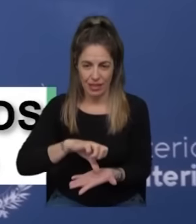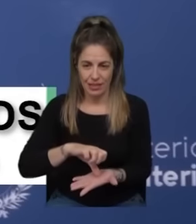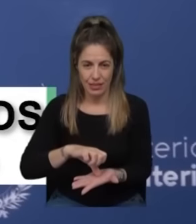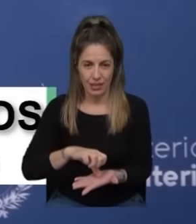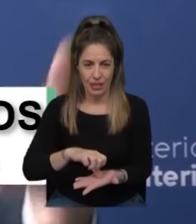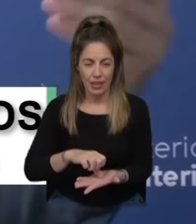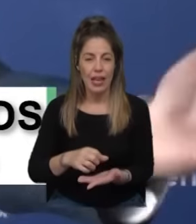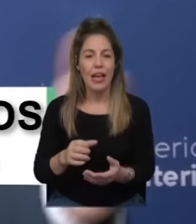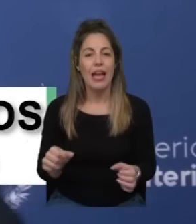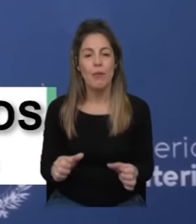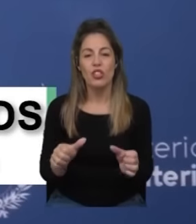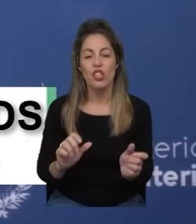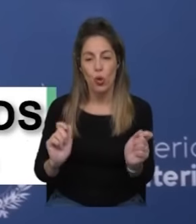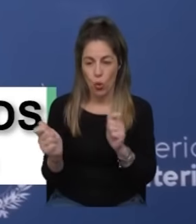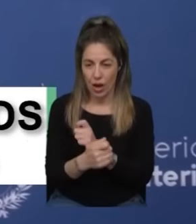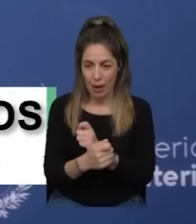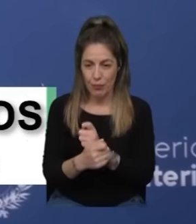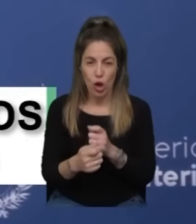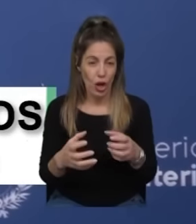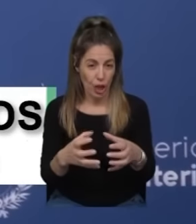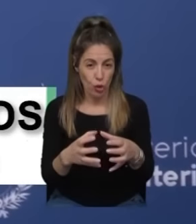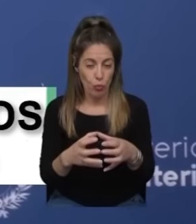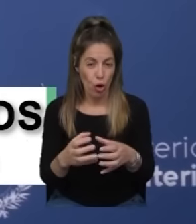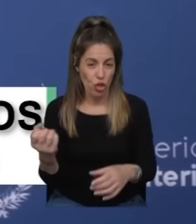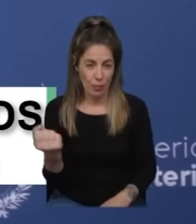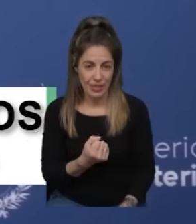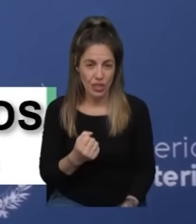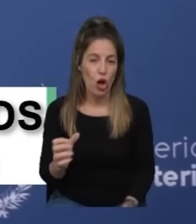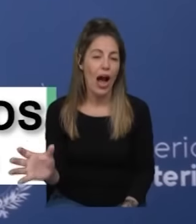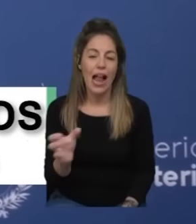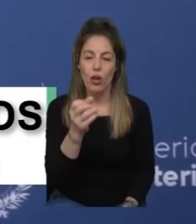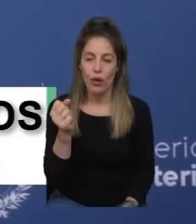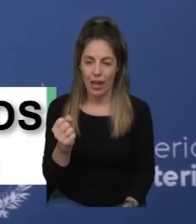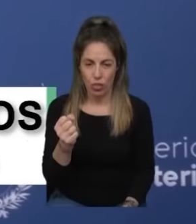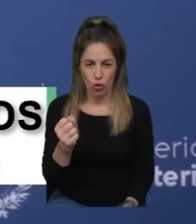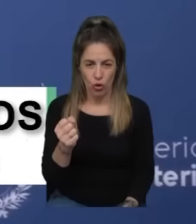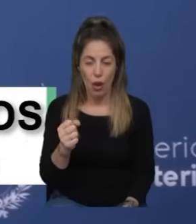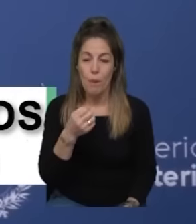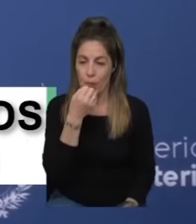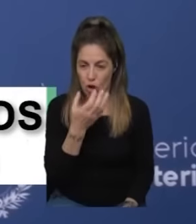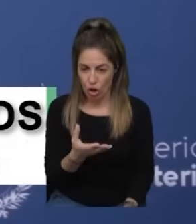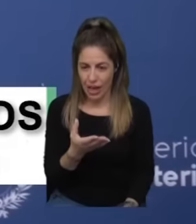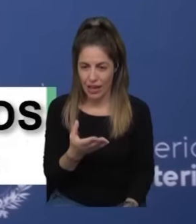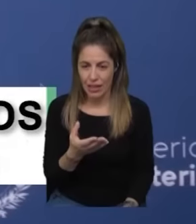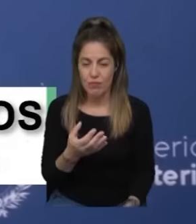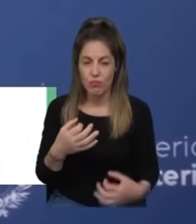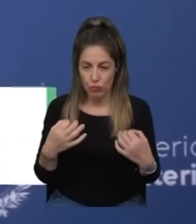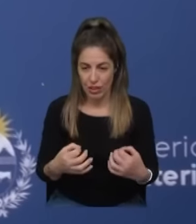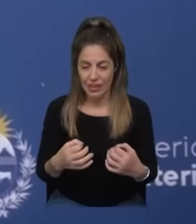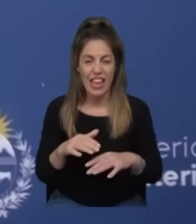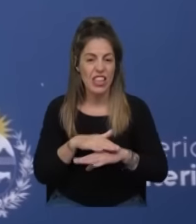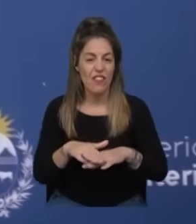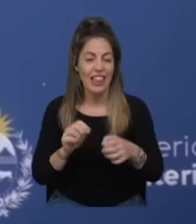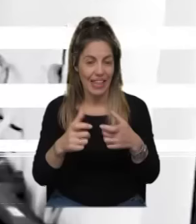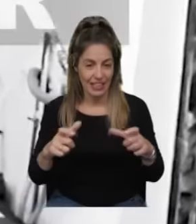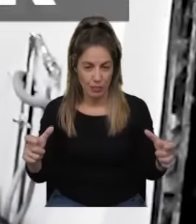Hemos implementado un cambio en el departamento de homicidios que ha logrado mejorar sustancialmente el nivel de